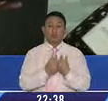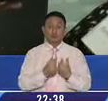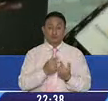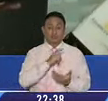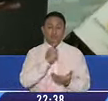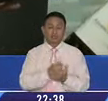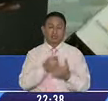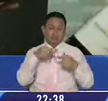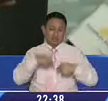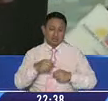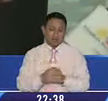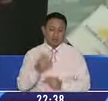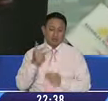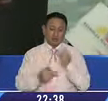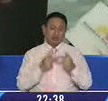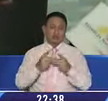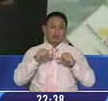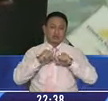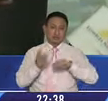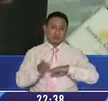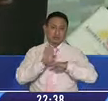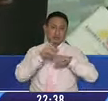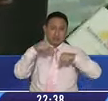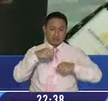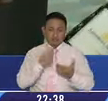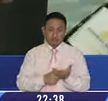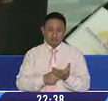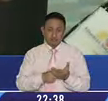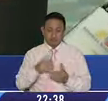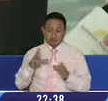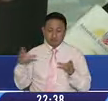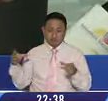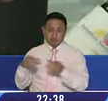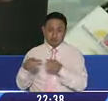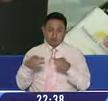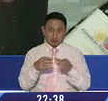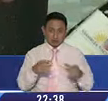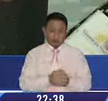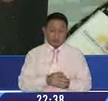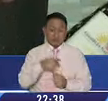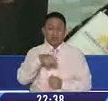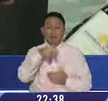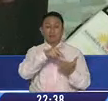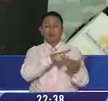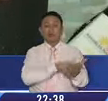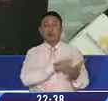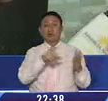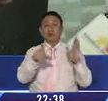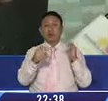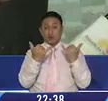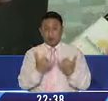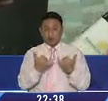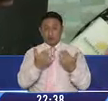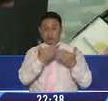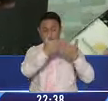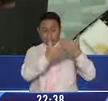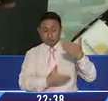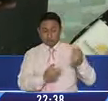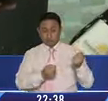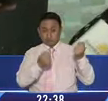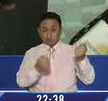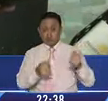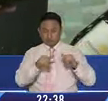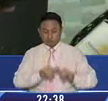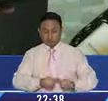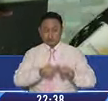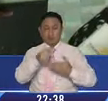pasar por los procesos parlamentarios respectivos en las comisiones, pero debería entenderse que este proyecto y este texto presentado hoy por el Ejecutivo va a fluir